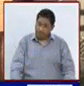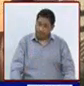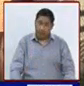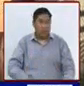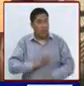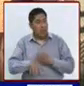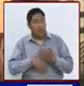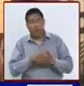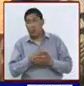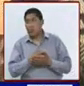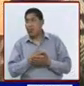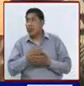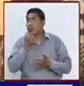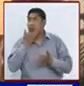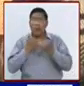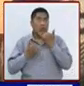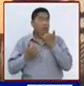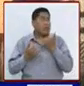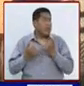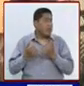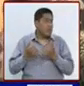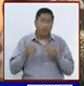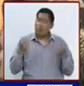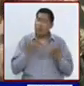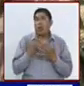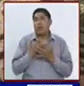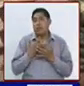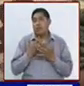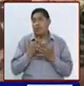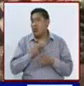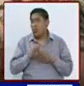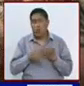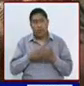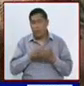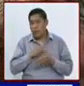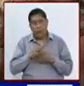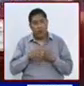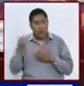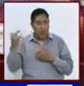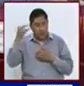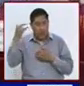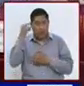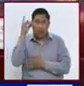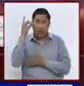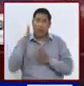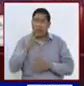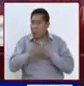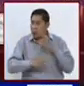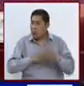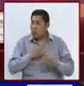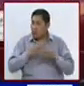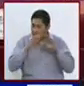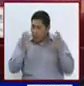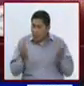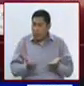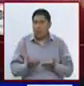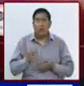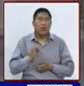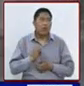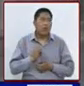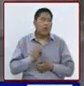Todos estamos temorizados, ¿no? Por eso de miedo prácticamente a todos los ciudadanos, todos los bolivianos en el mundo entero. Pero yo